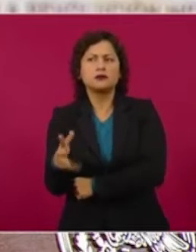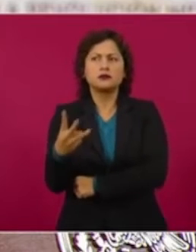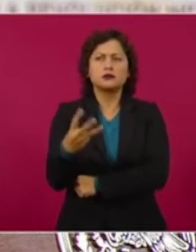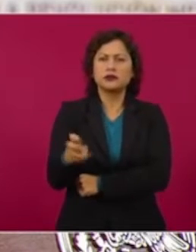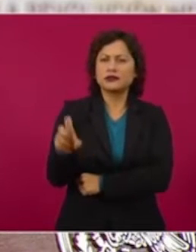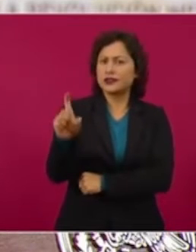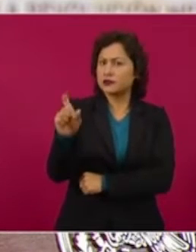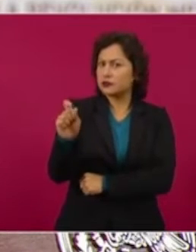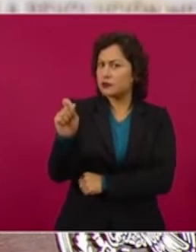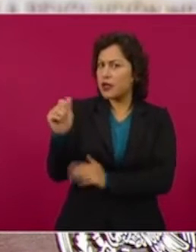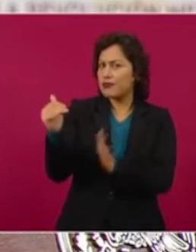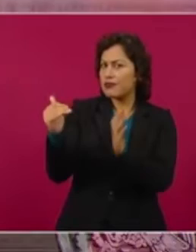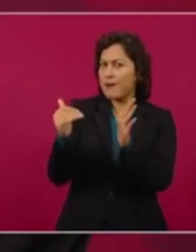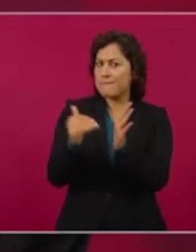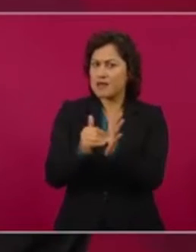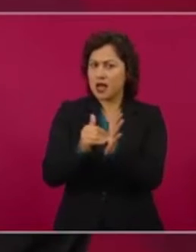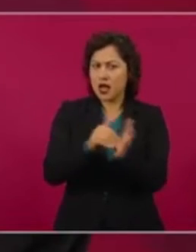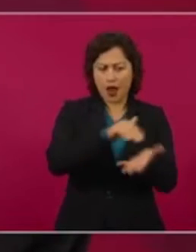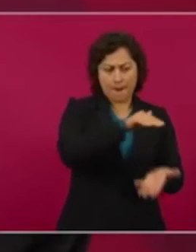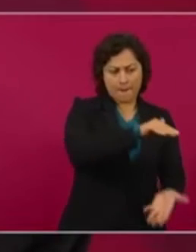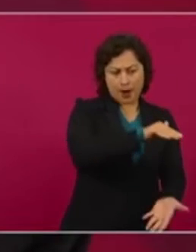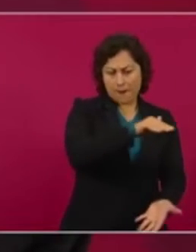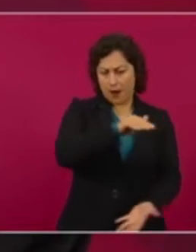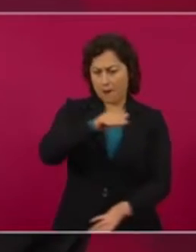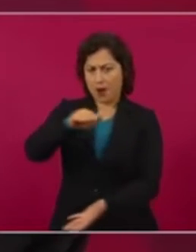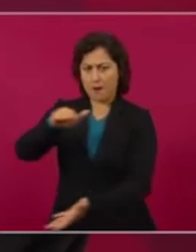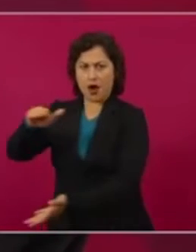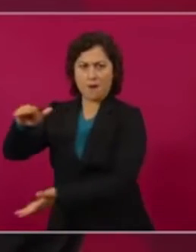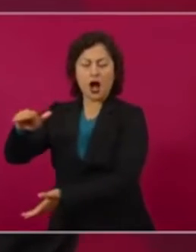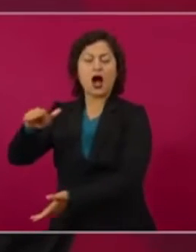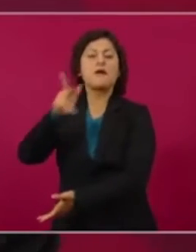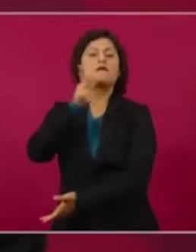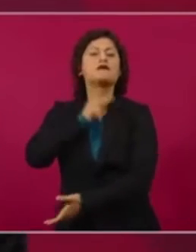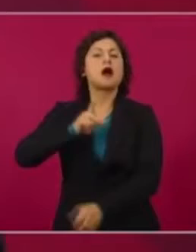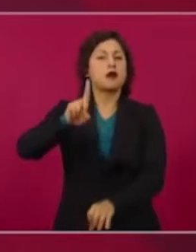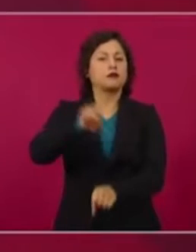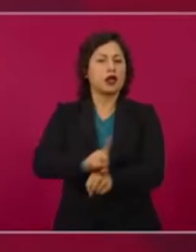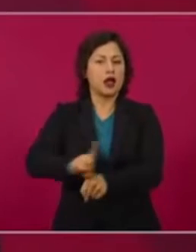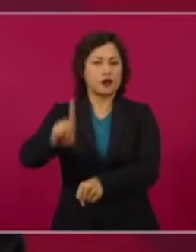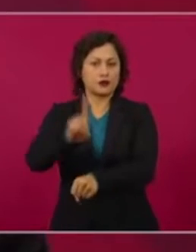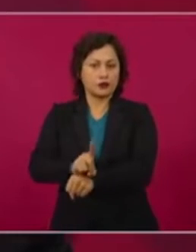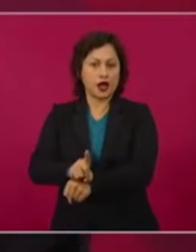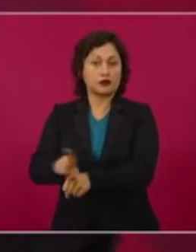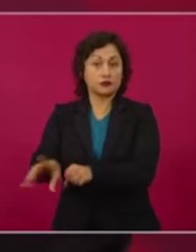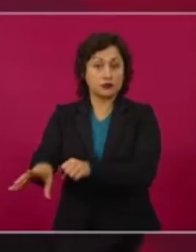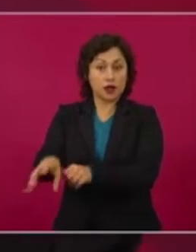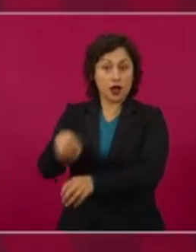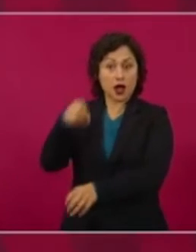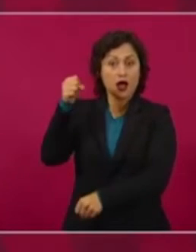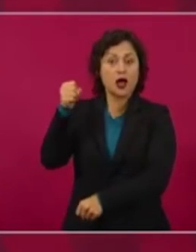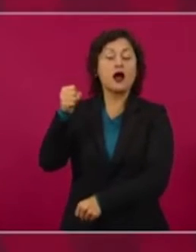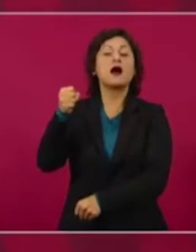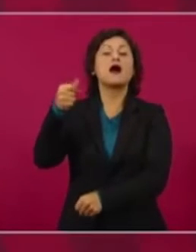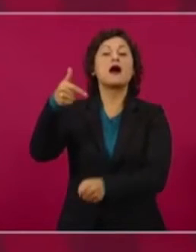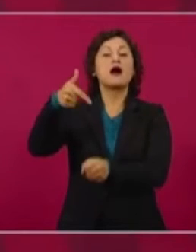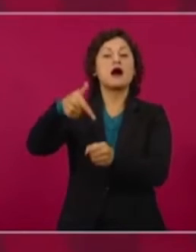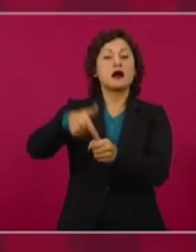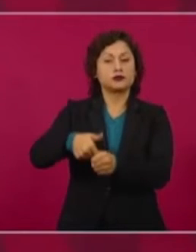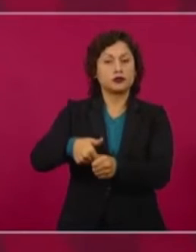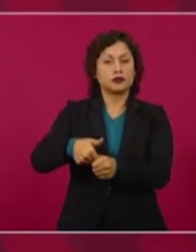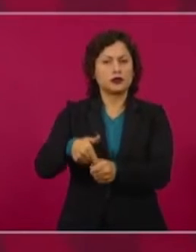320,000 barriles diarios. Se obtienen nada más de gasolinas al día de